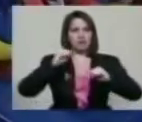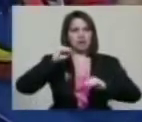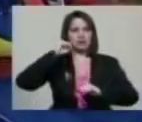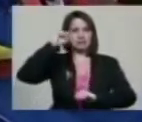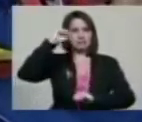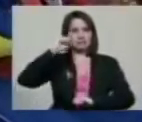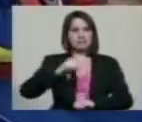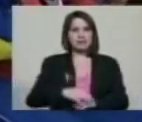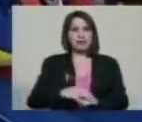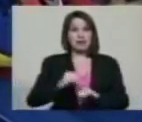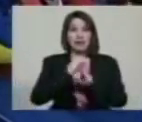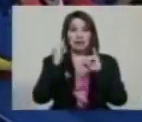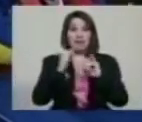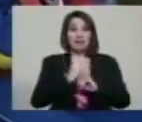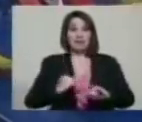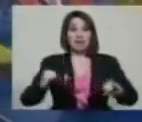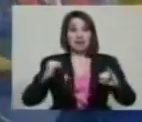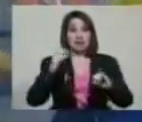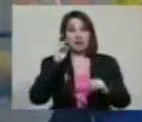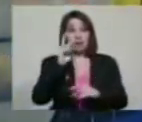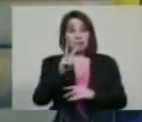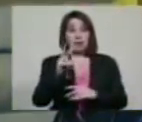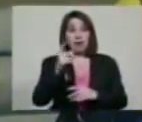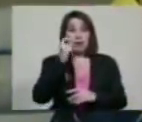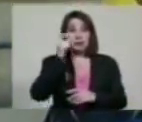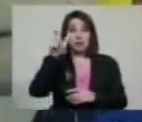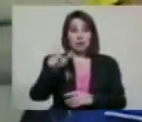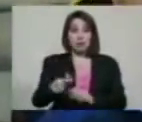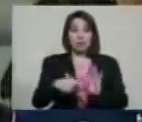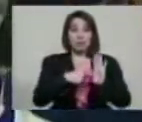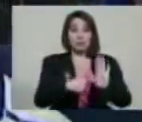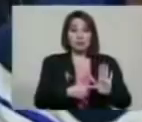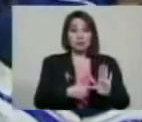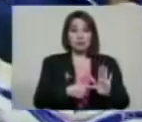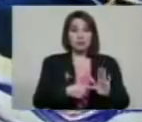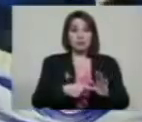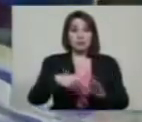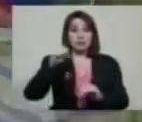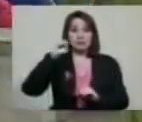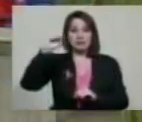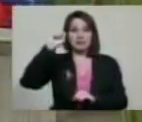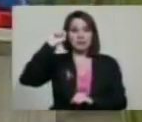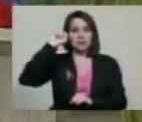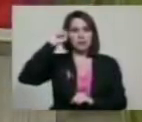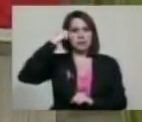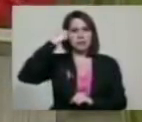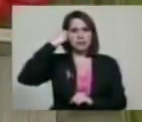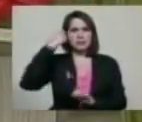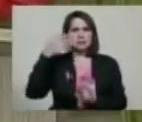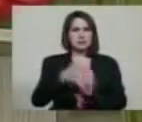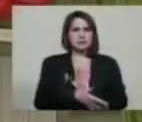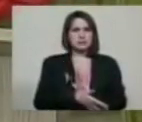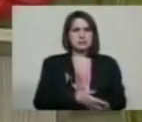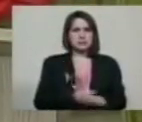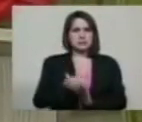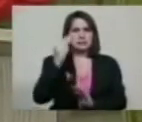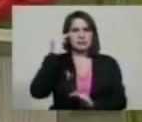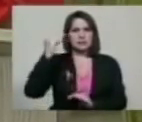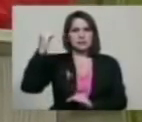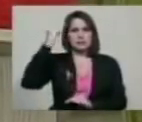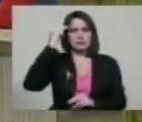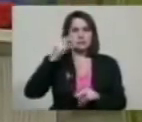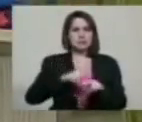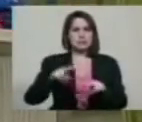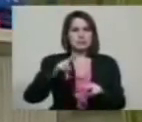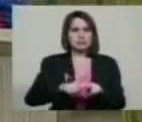me da ver a este hombre, héroe nacional. Yo recuerdo en mi mente de niño,